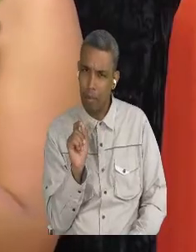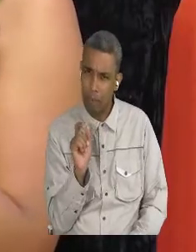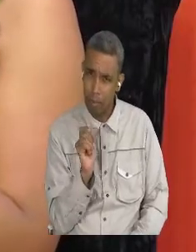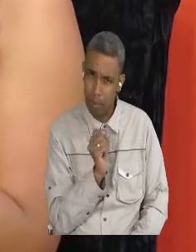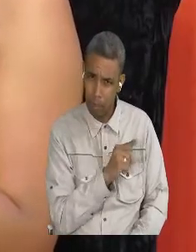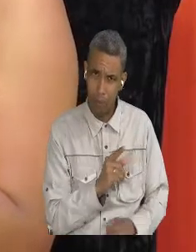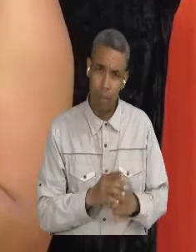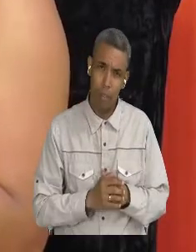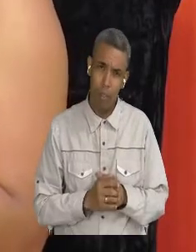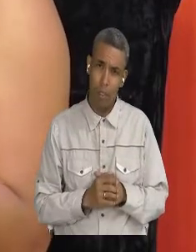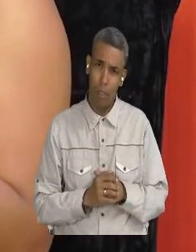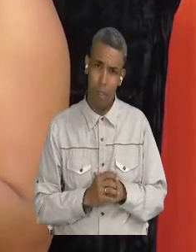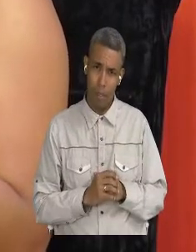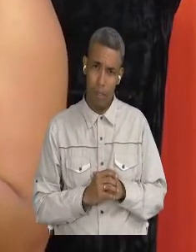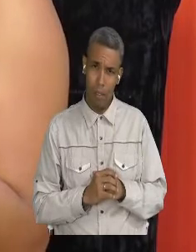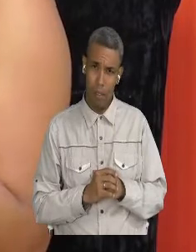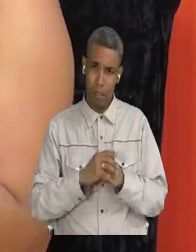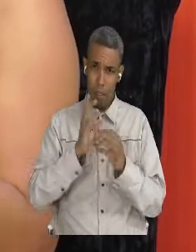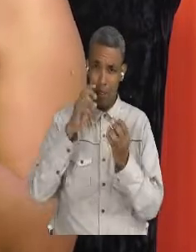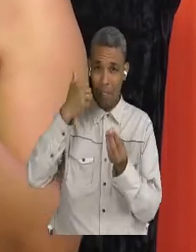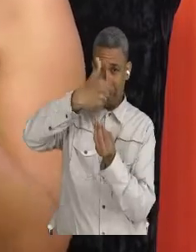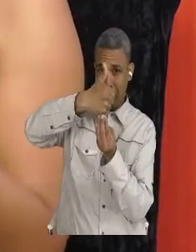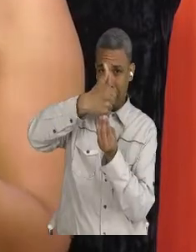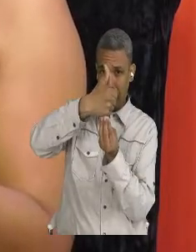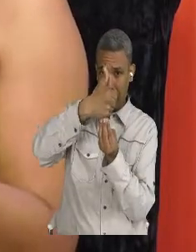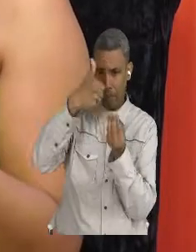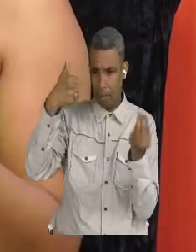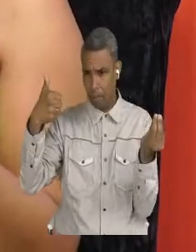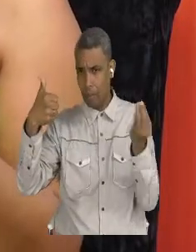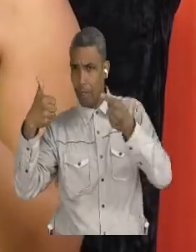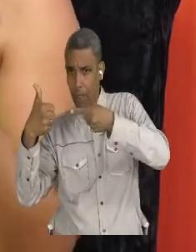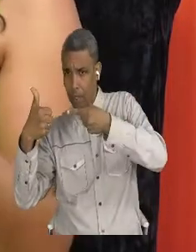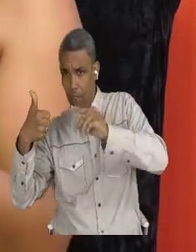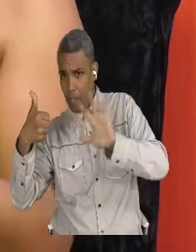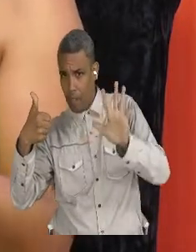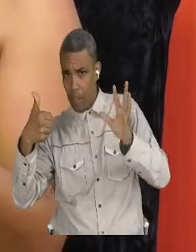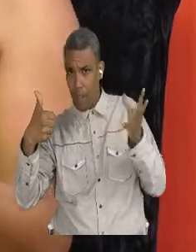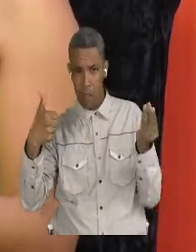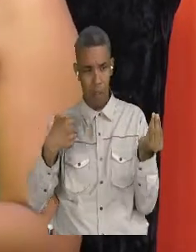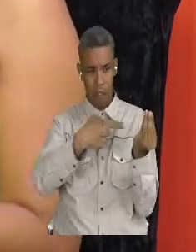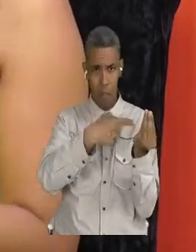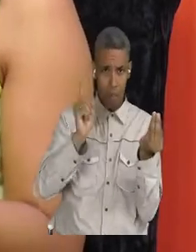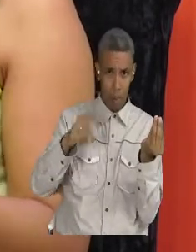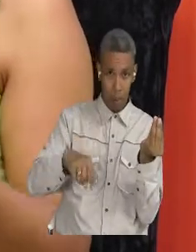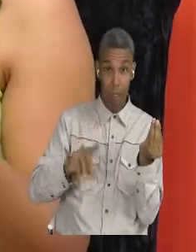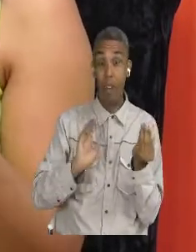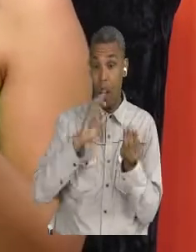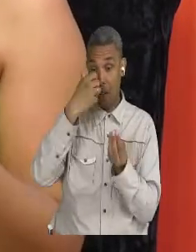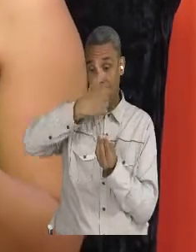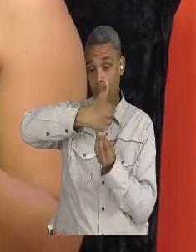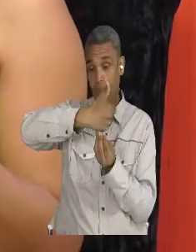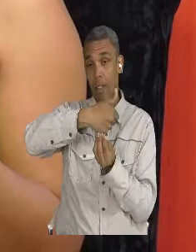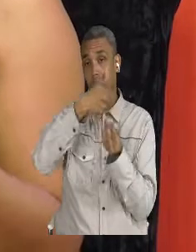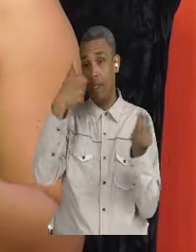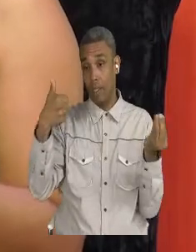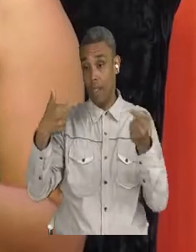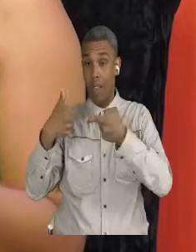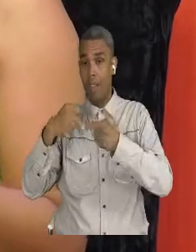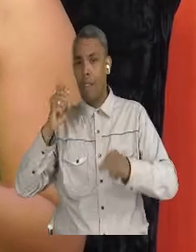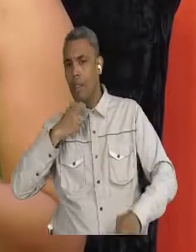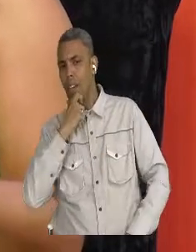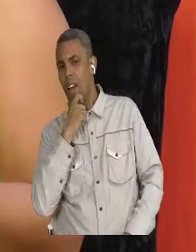trabajo conjunto. Tanto el jefe puede ayudar porque es quien está liderando y está dirigiendo a su equipo, como también las personas que se